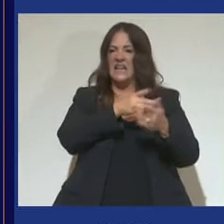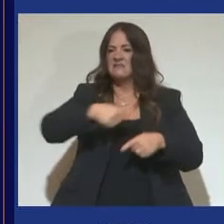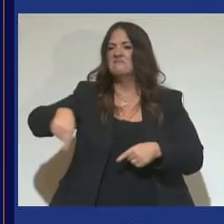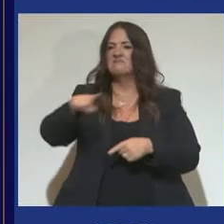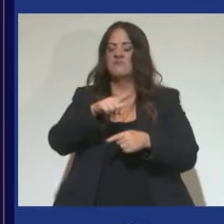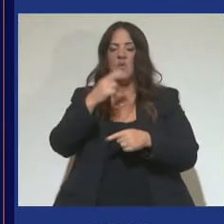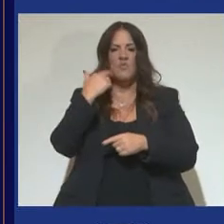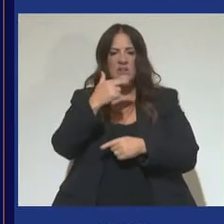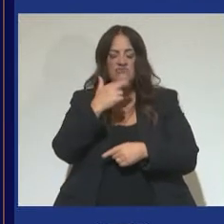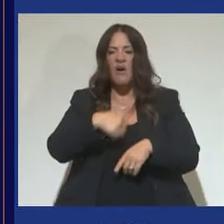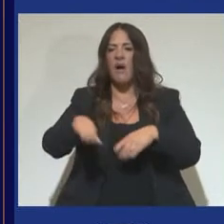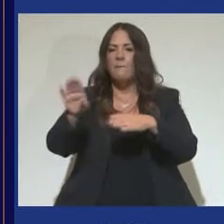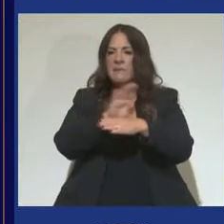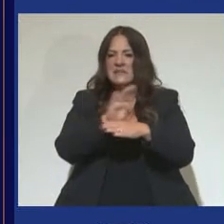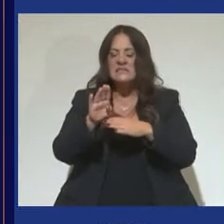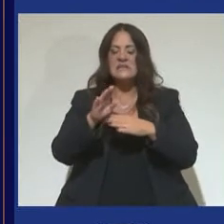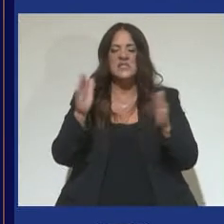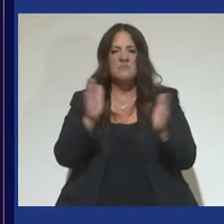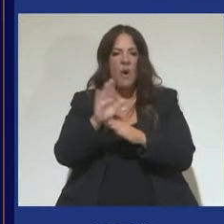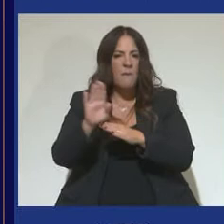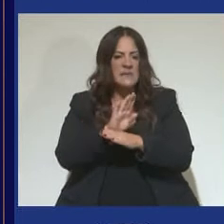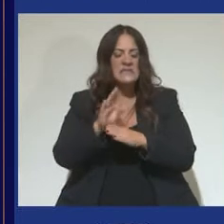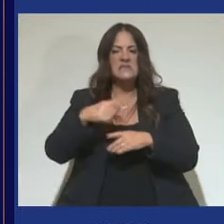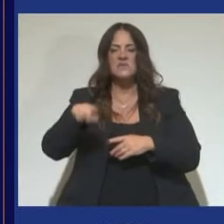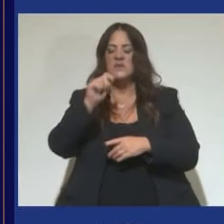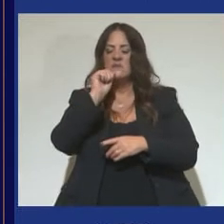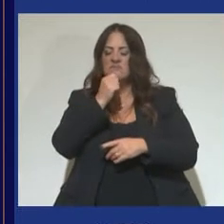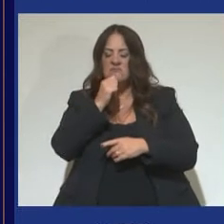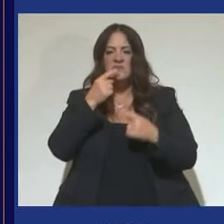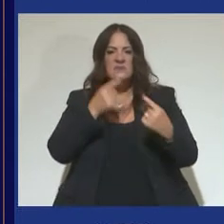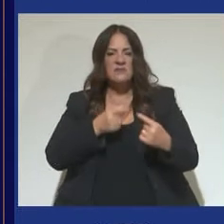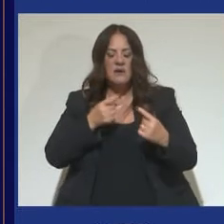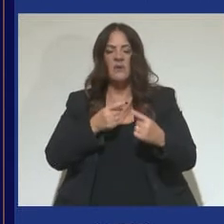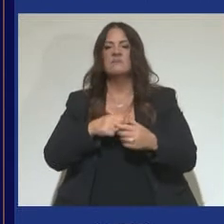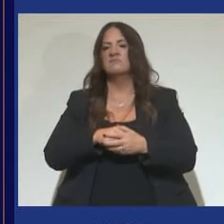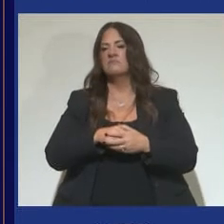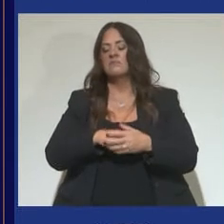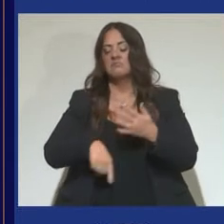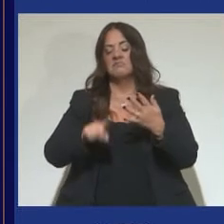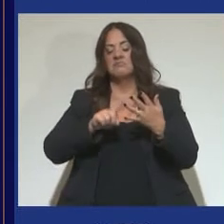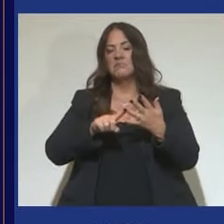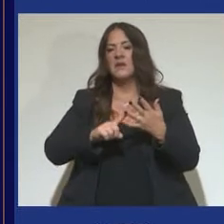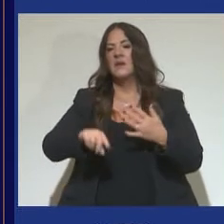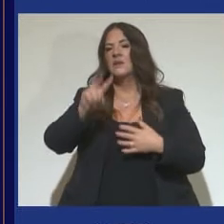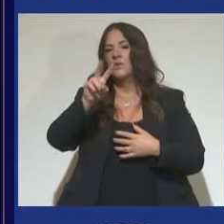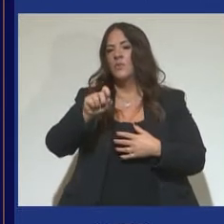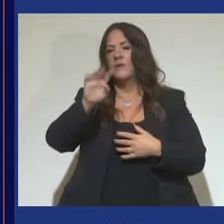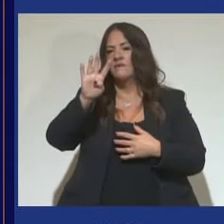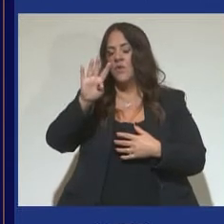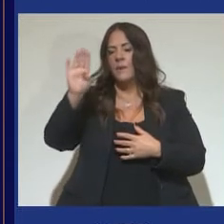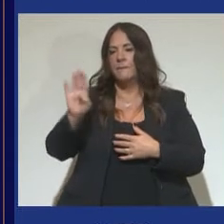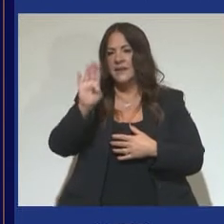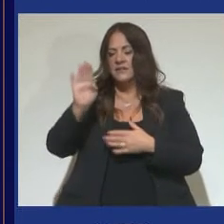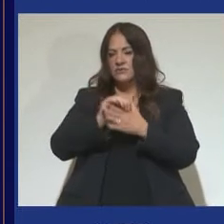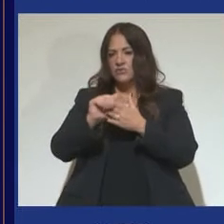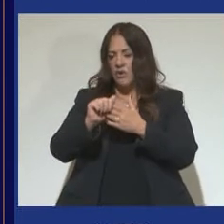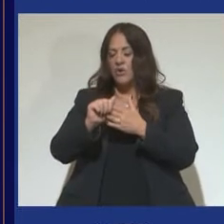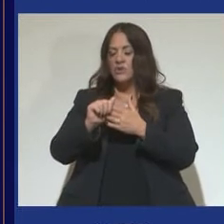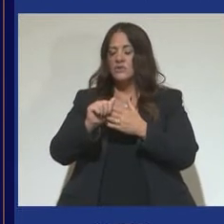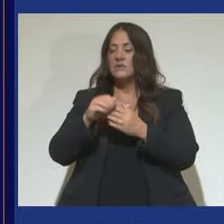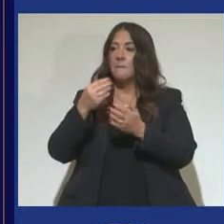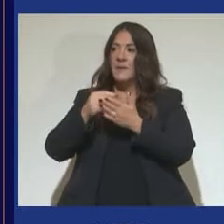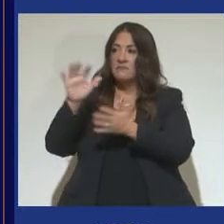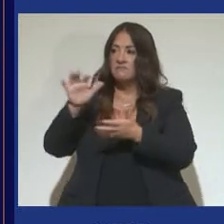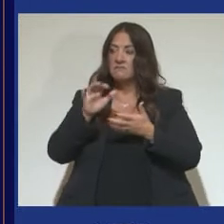restaurantes manicuristas que han estado pasando dificultades y por supuesto 2.4 mil millones de un estímulo directo en